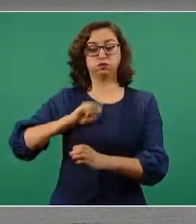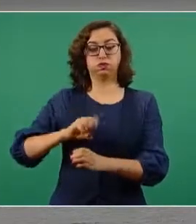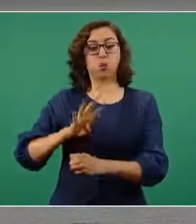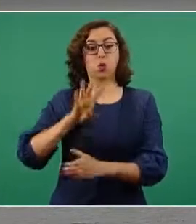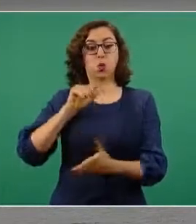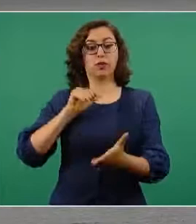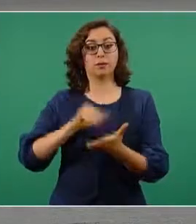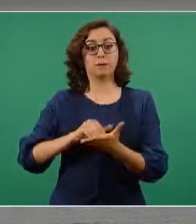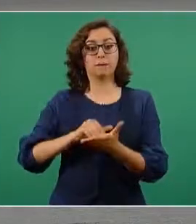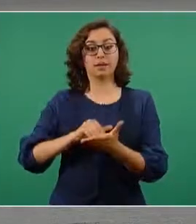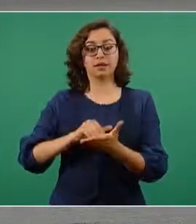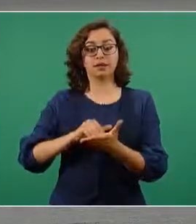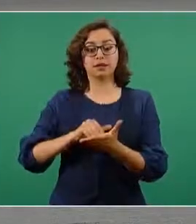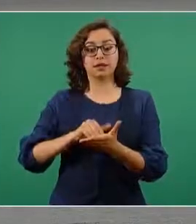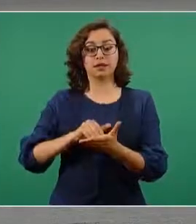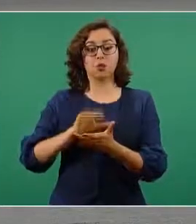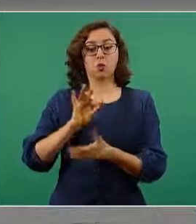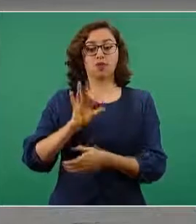4,045 millones de dólares.